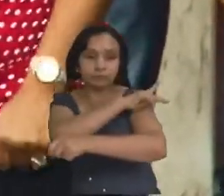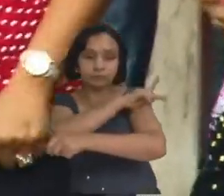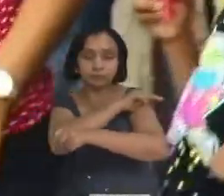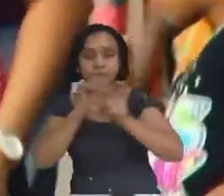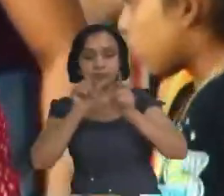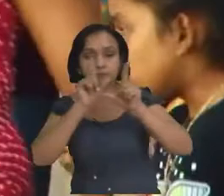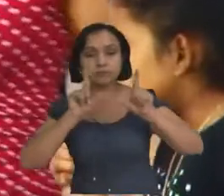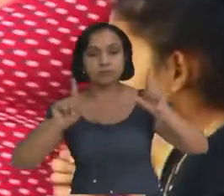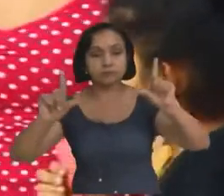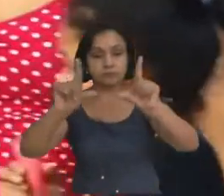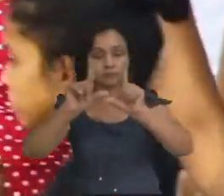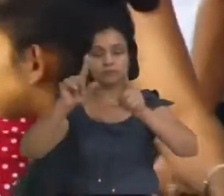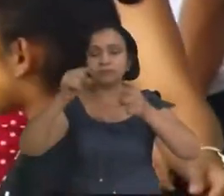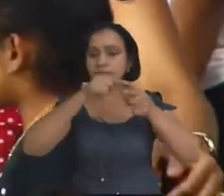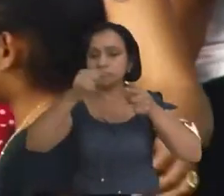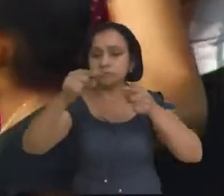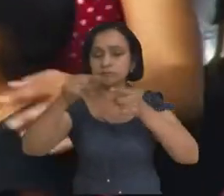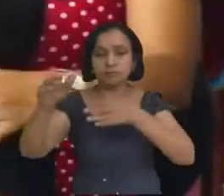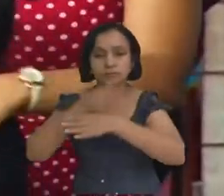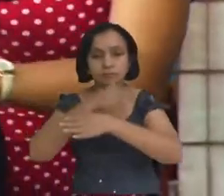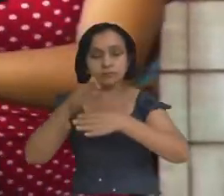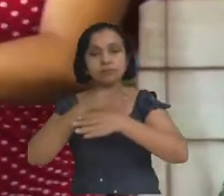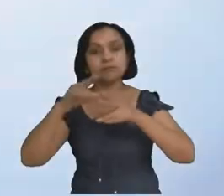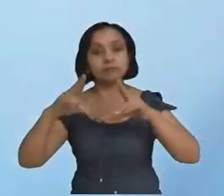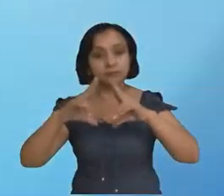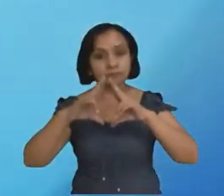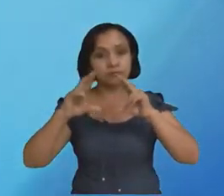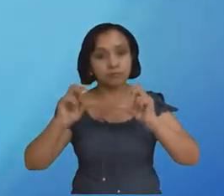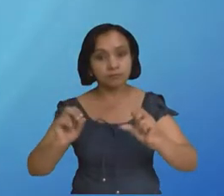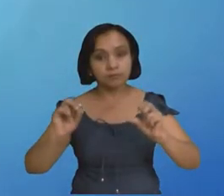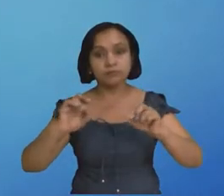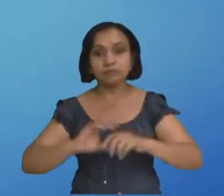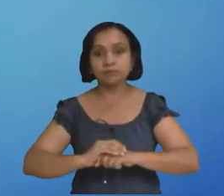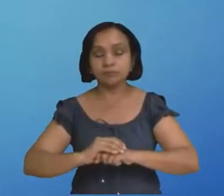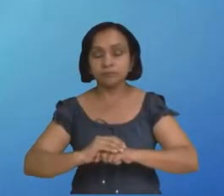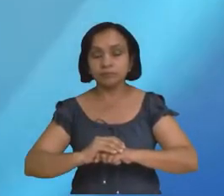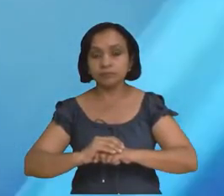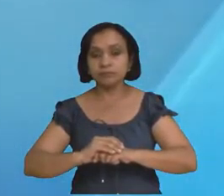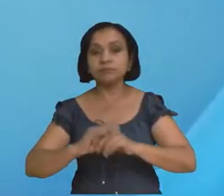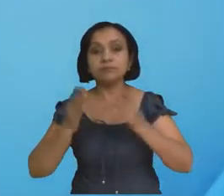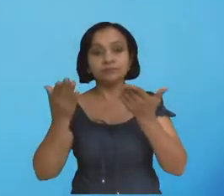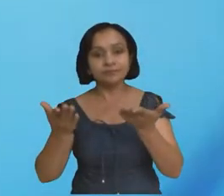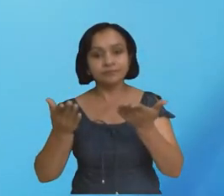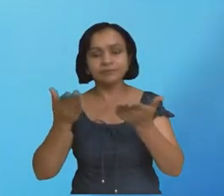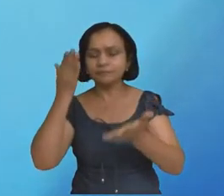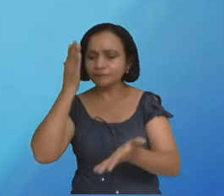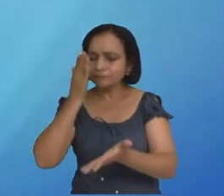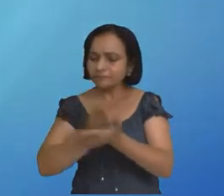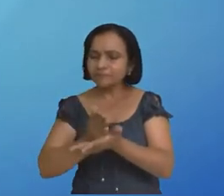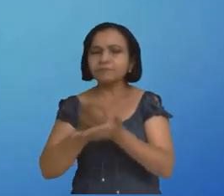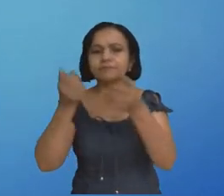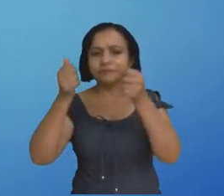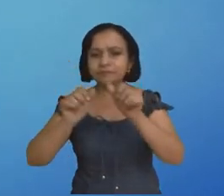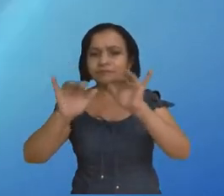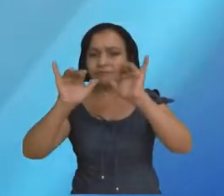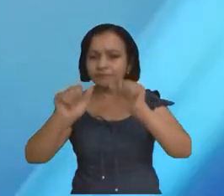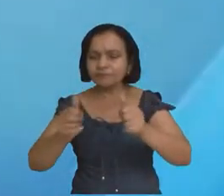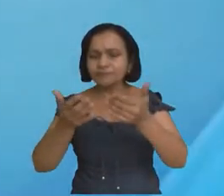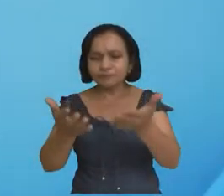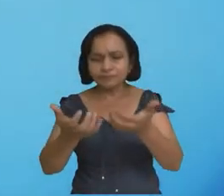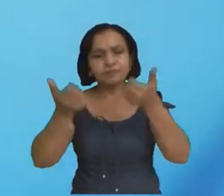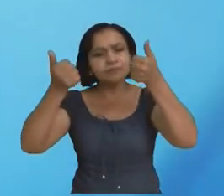los diferentes municipios del país. Y estamos decididos,